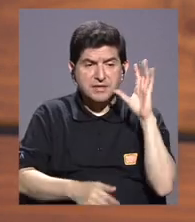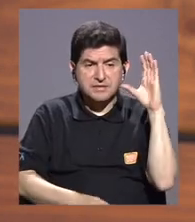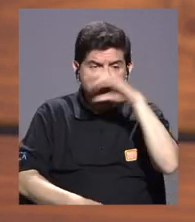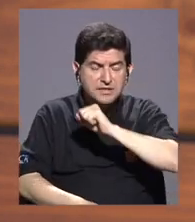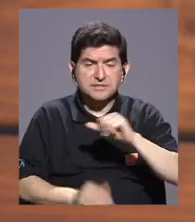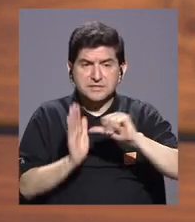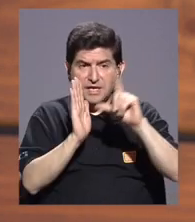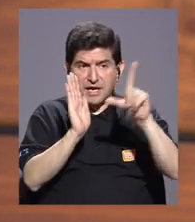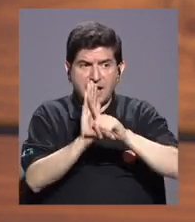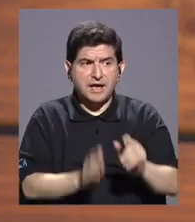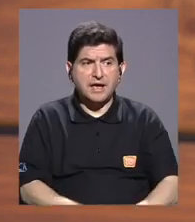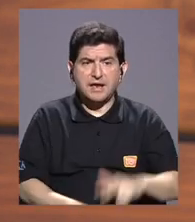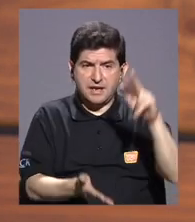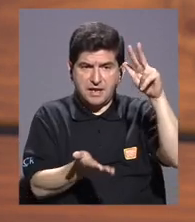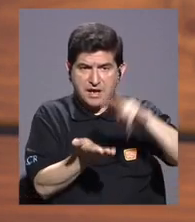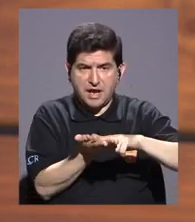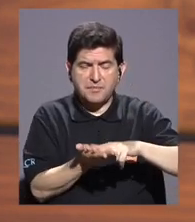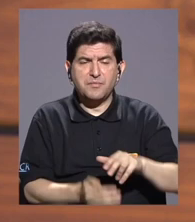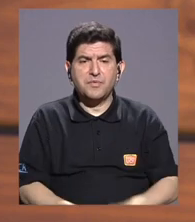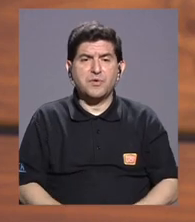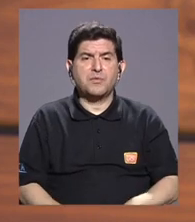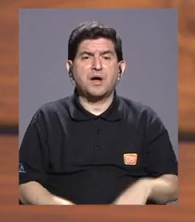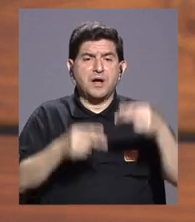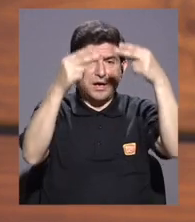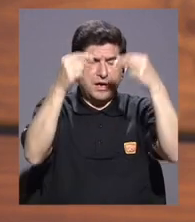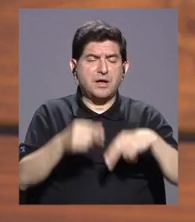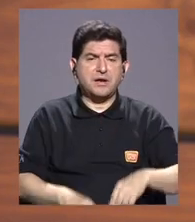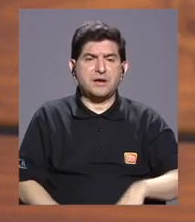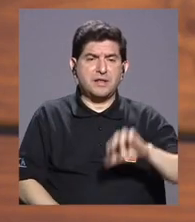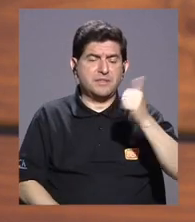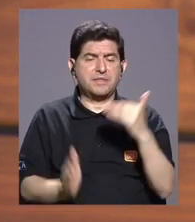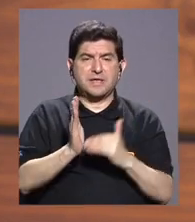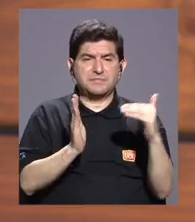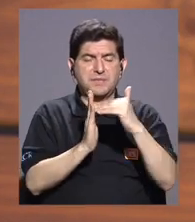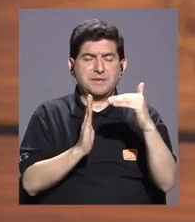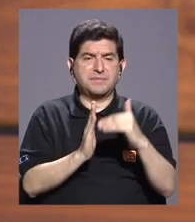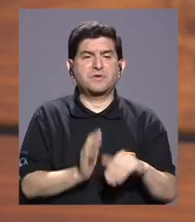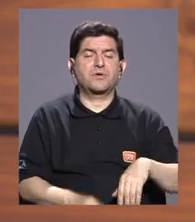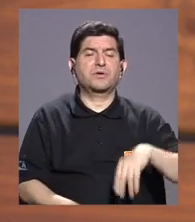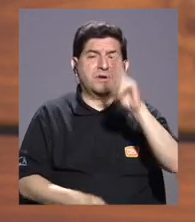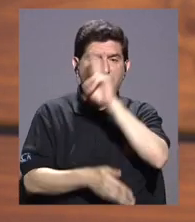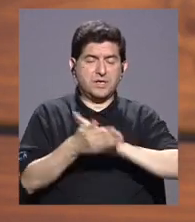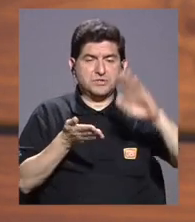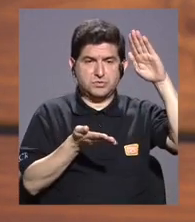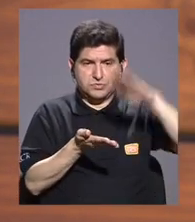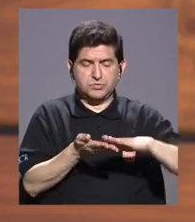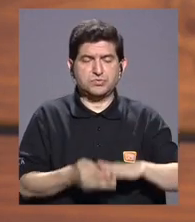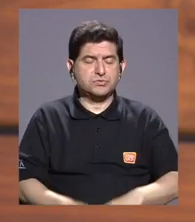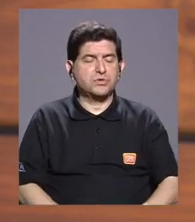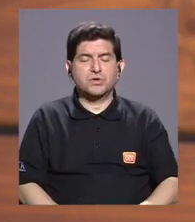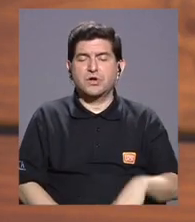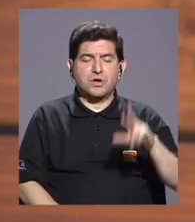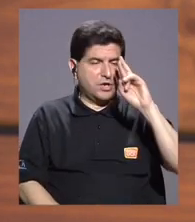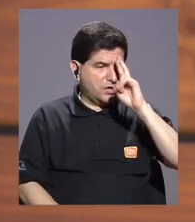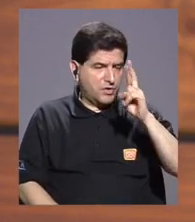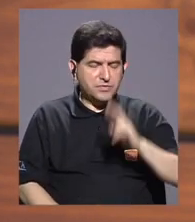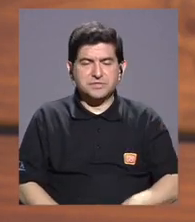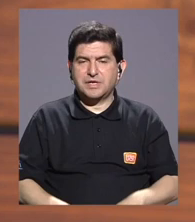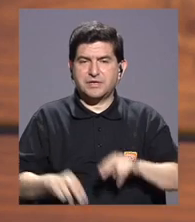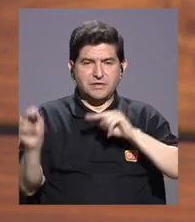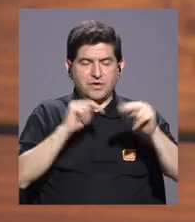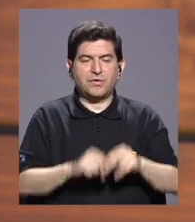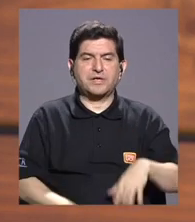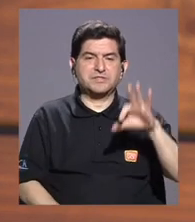Asamblea Legislativa es que se aprobó un presupuesto donde se le rebajaron 10 mil millones a las universidades desconociendo la negociación del FES.